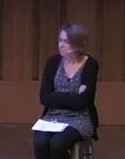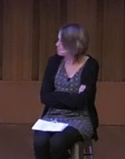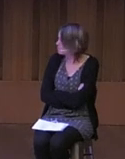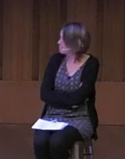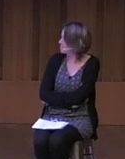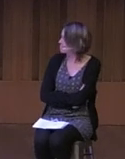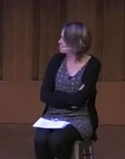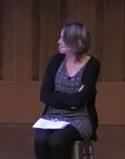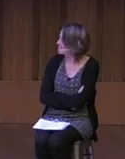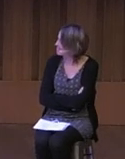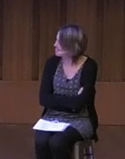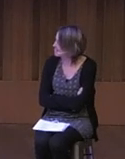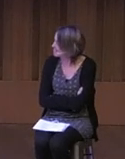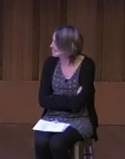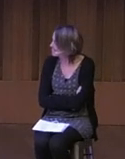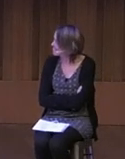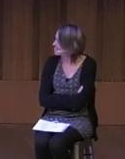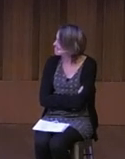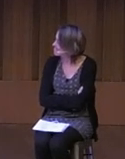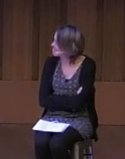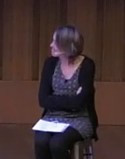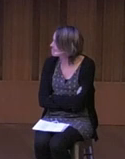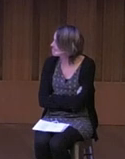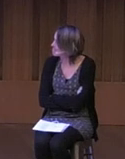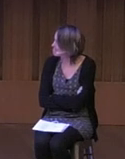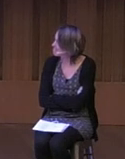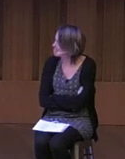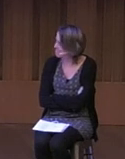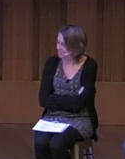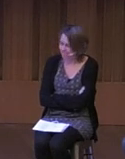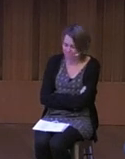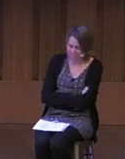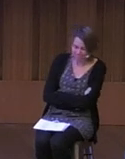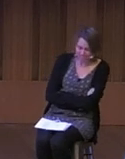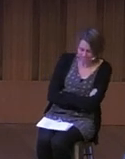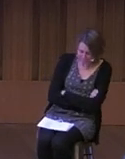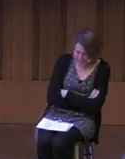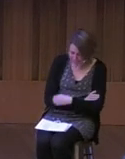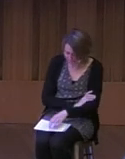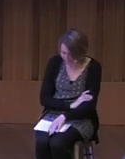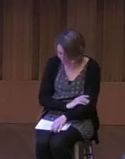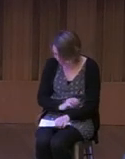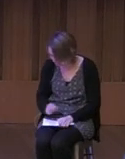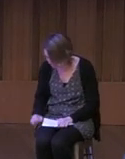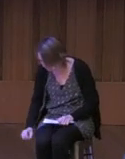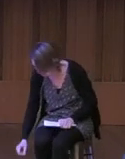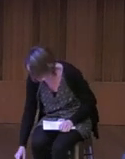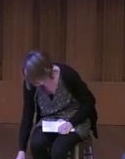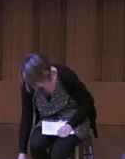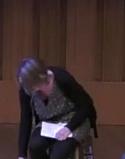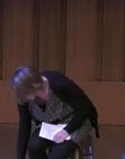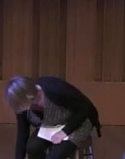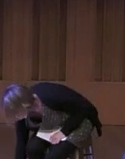sí. Muchas gracias. Acabem les preguntes per Enderla Project. Passem a